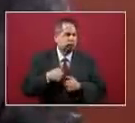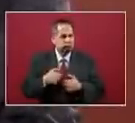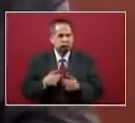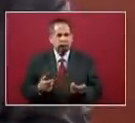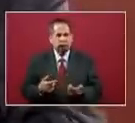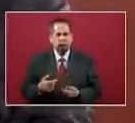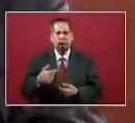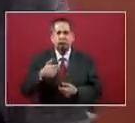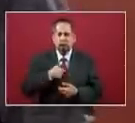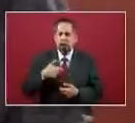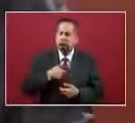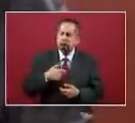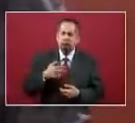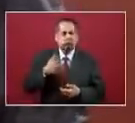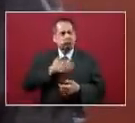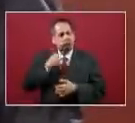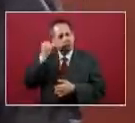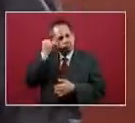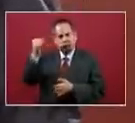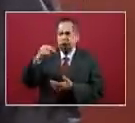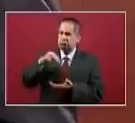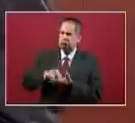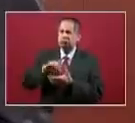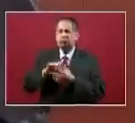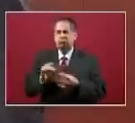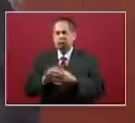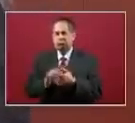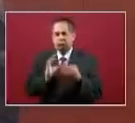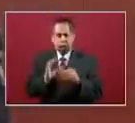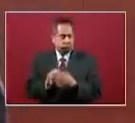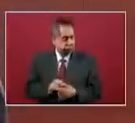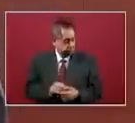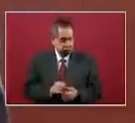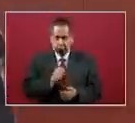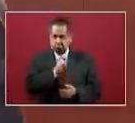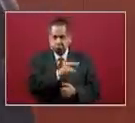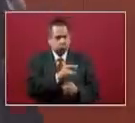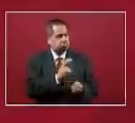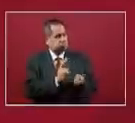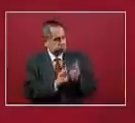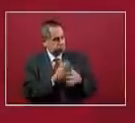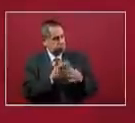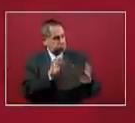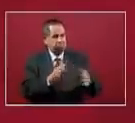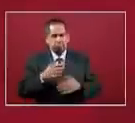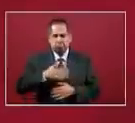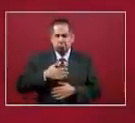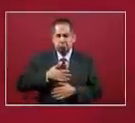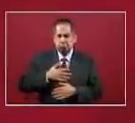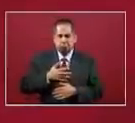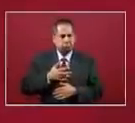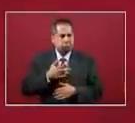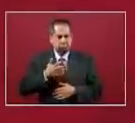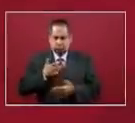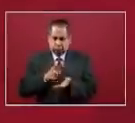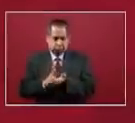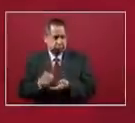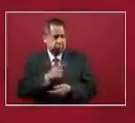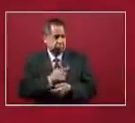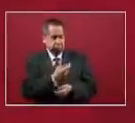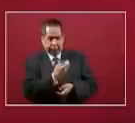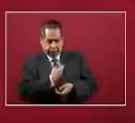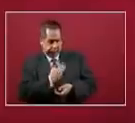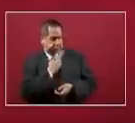yo tengo esta postura y nosotros ejercer nuestro derecho de réplica.